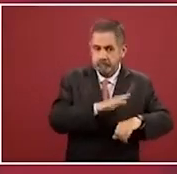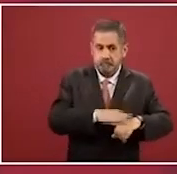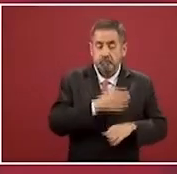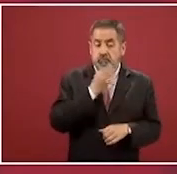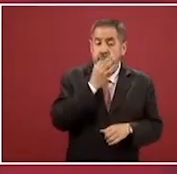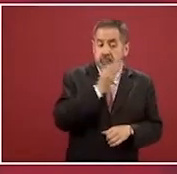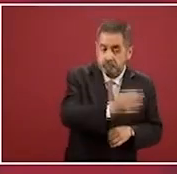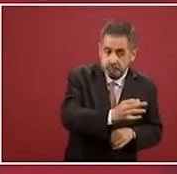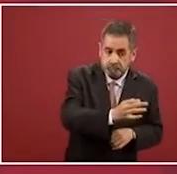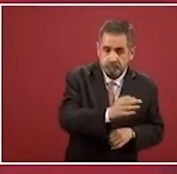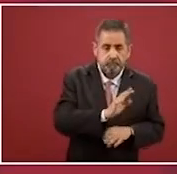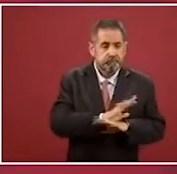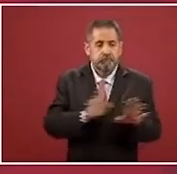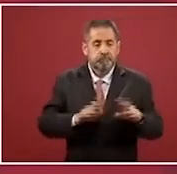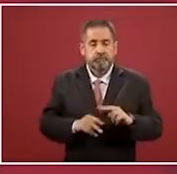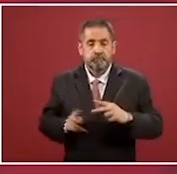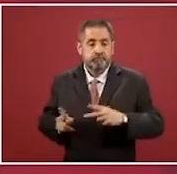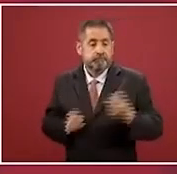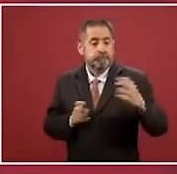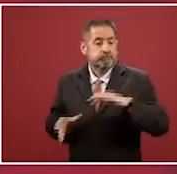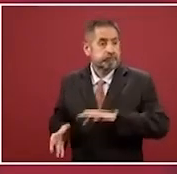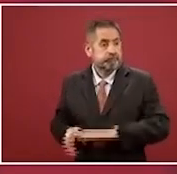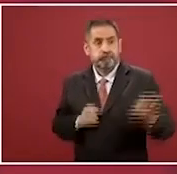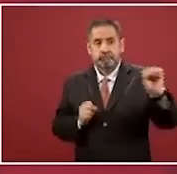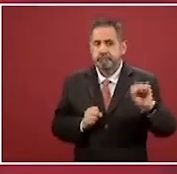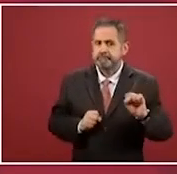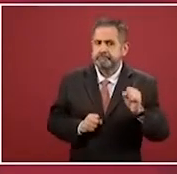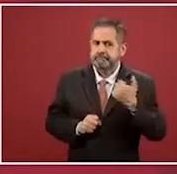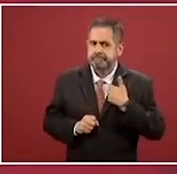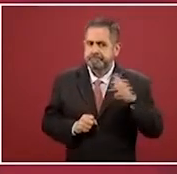expresarles que México no es tierra de conquista,